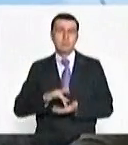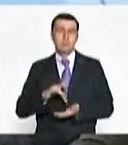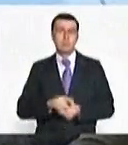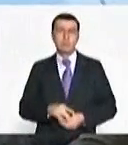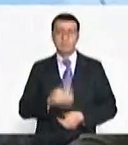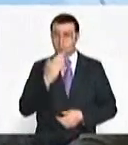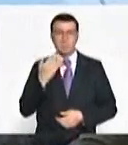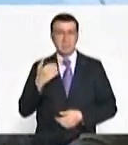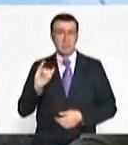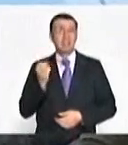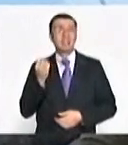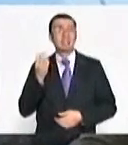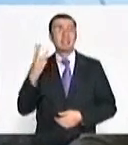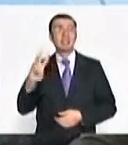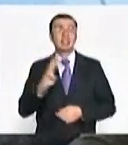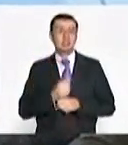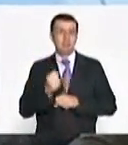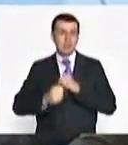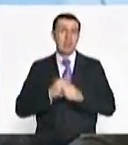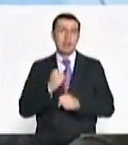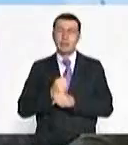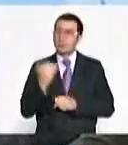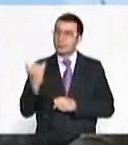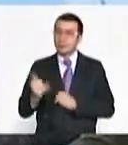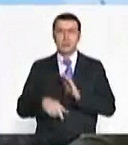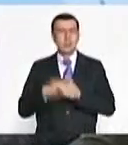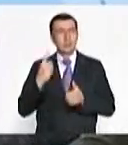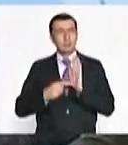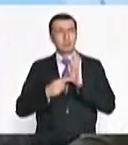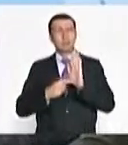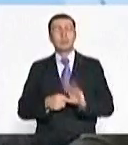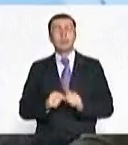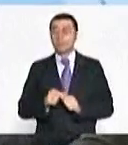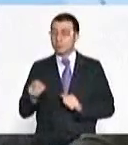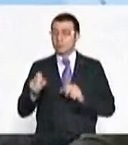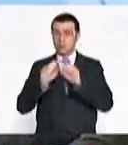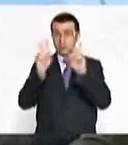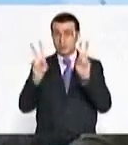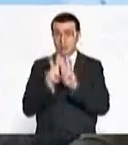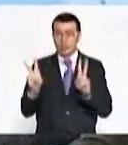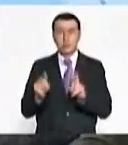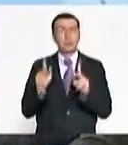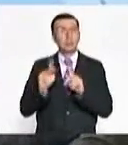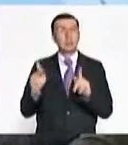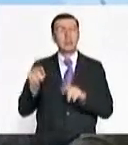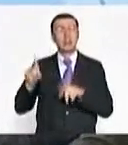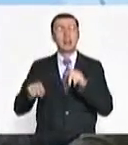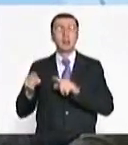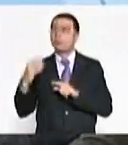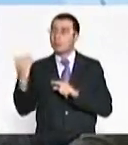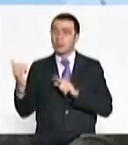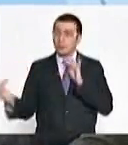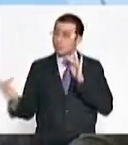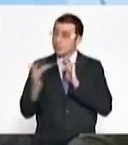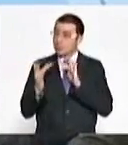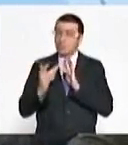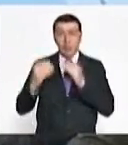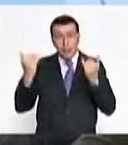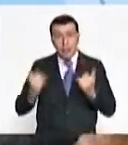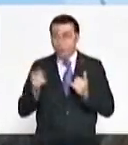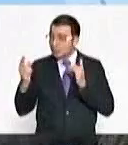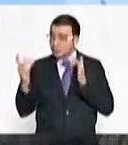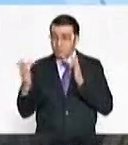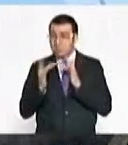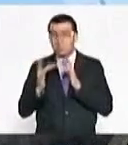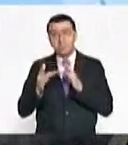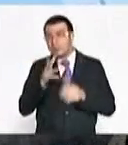años en directo, que estamos en internet, las personas que no nos tengan codificados en este momento en